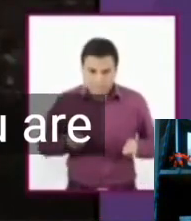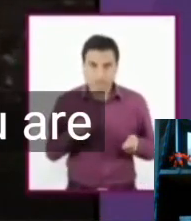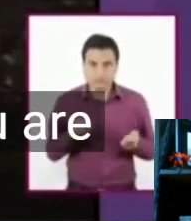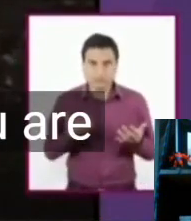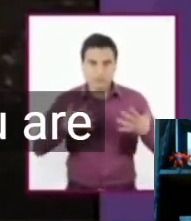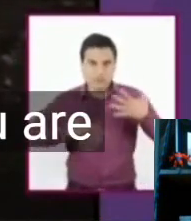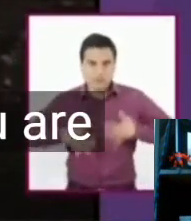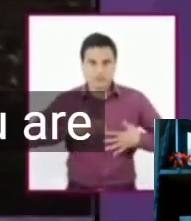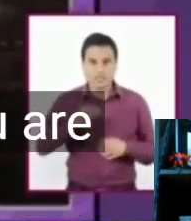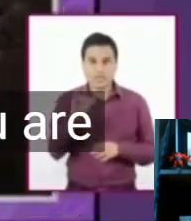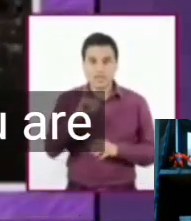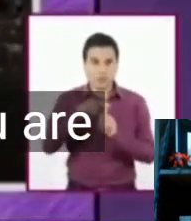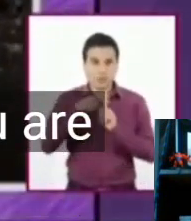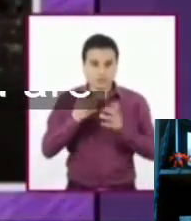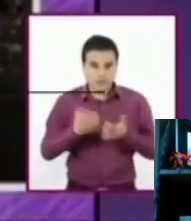awards